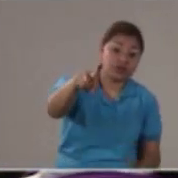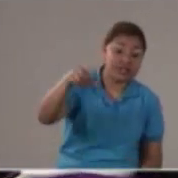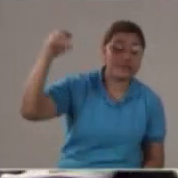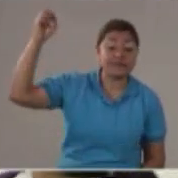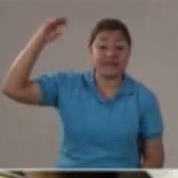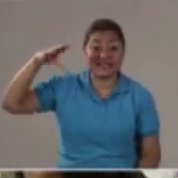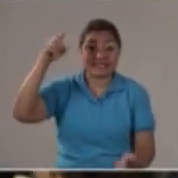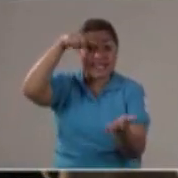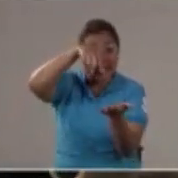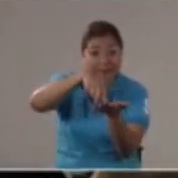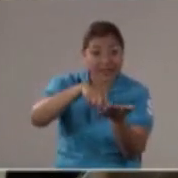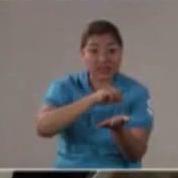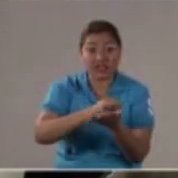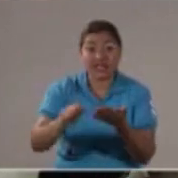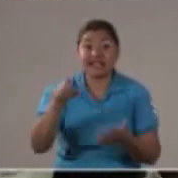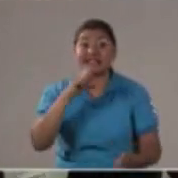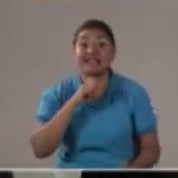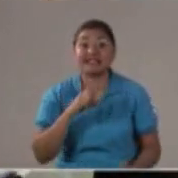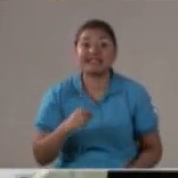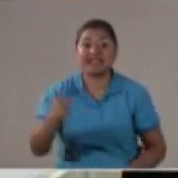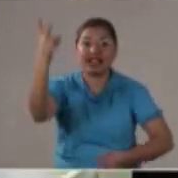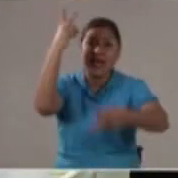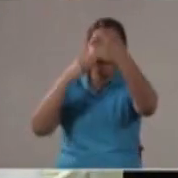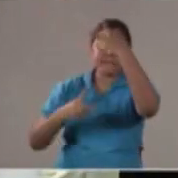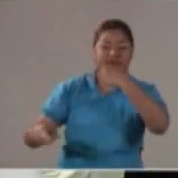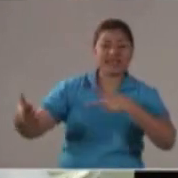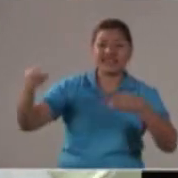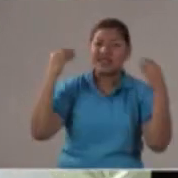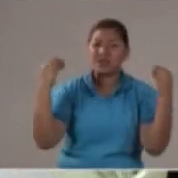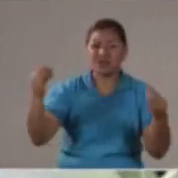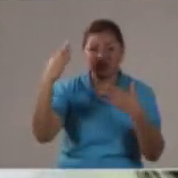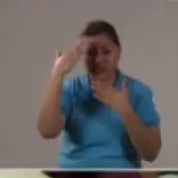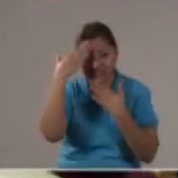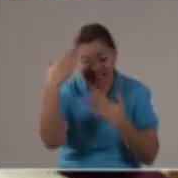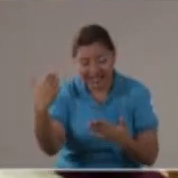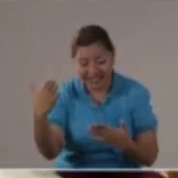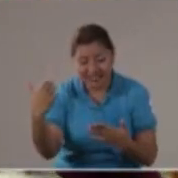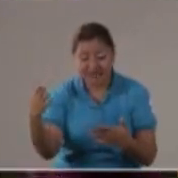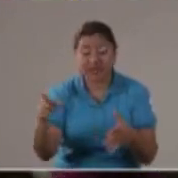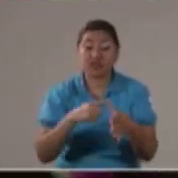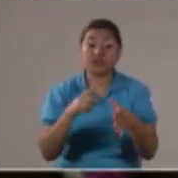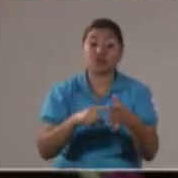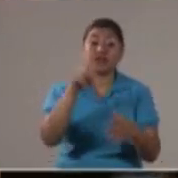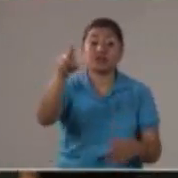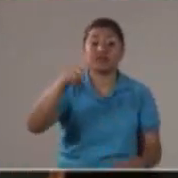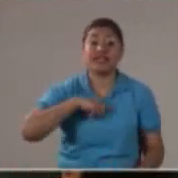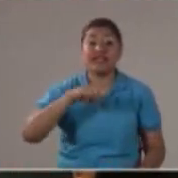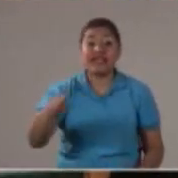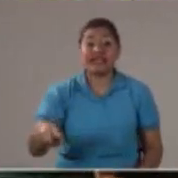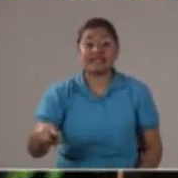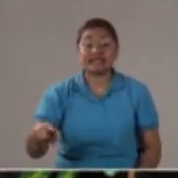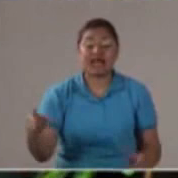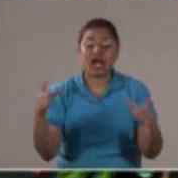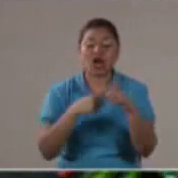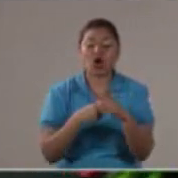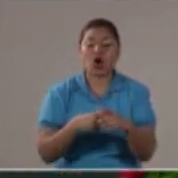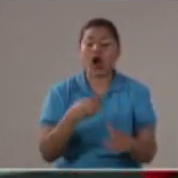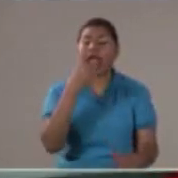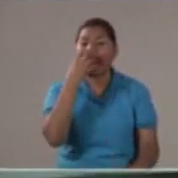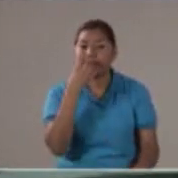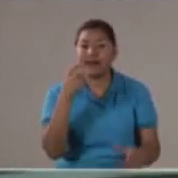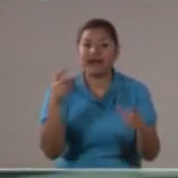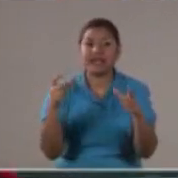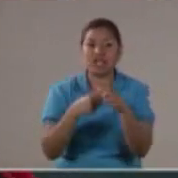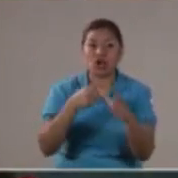Cena, a usted se le dejan venir un montón de agradecimientos de, cuando está ahí con el pan y con el